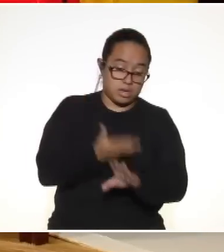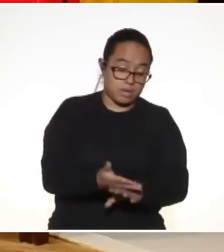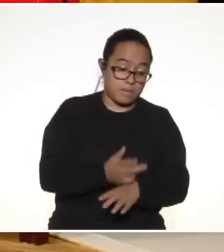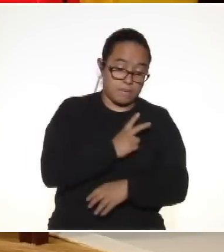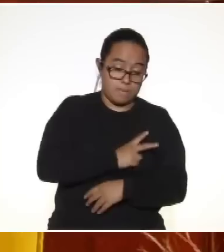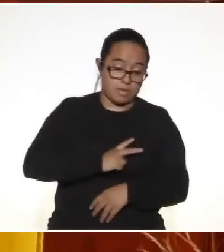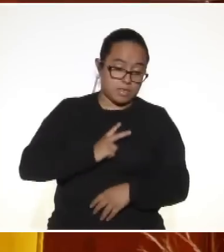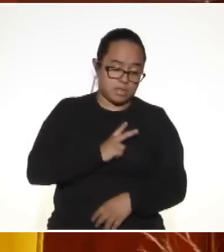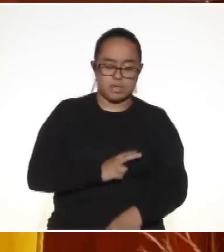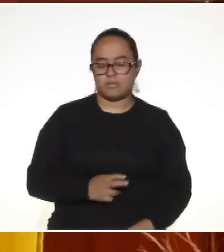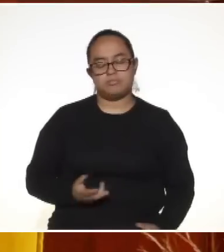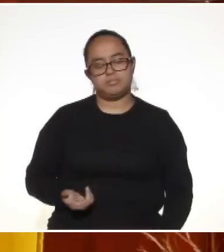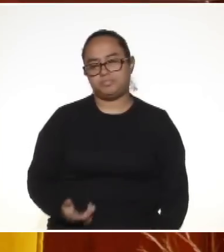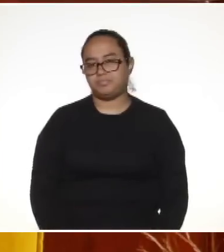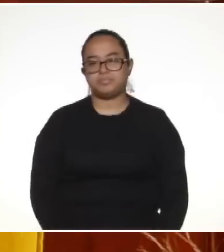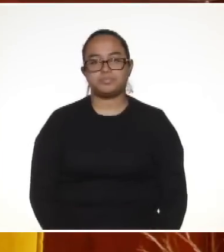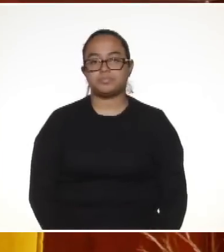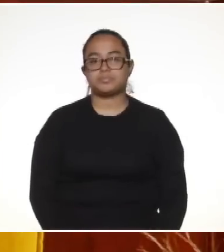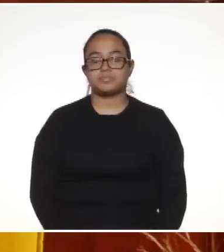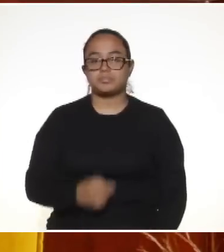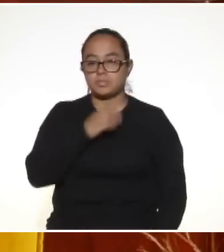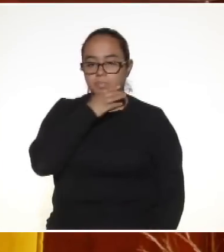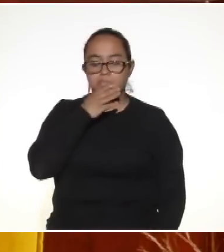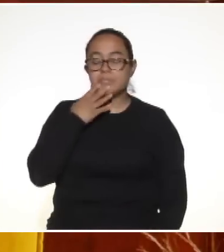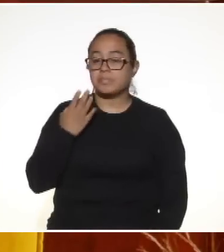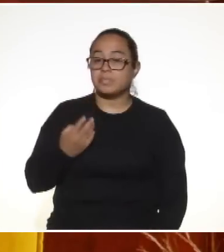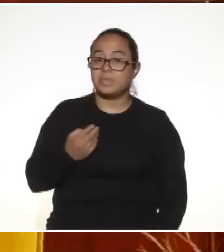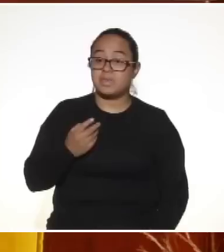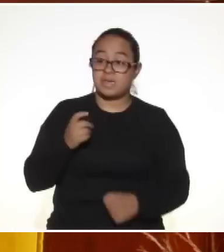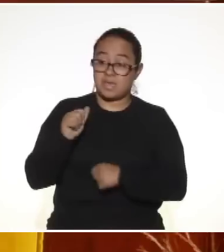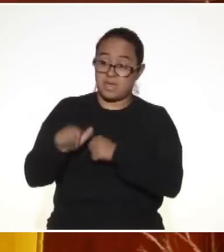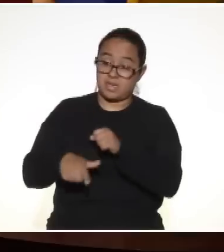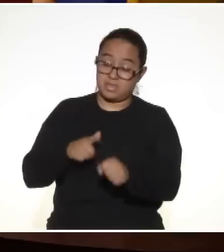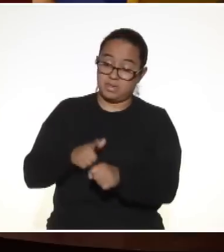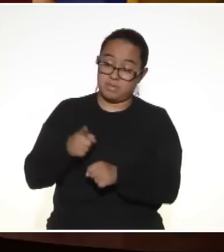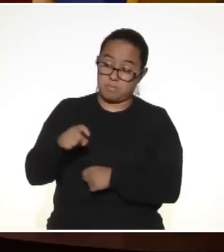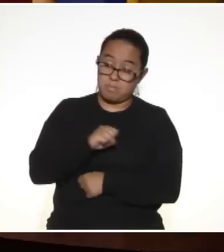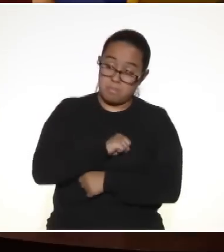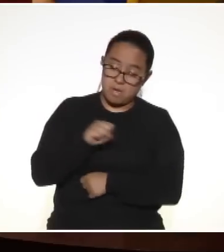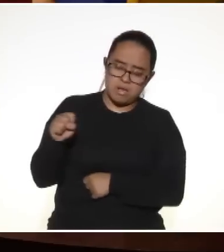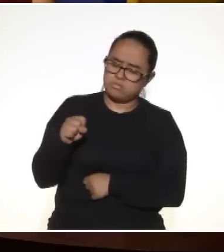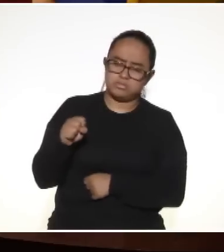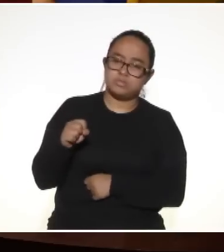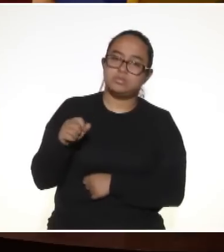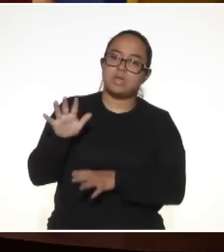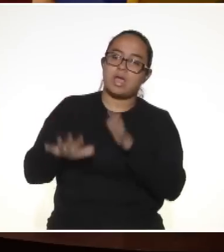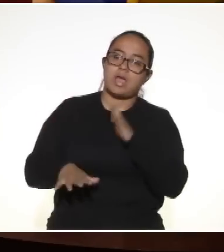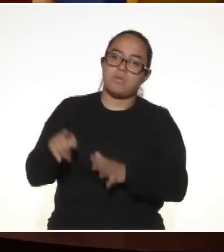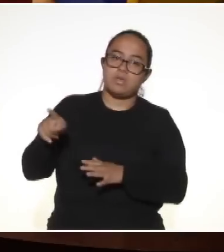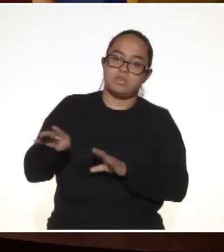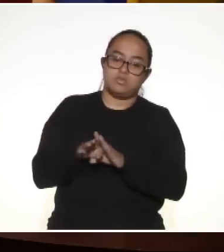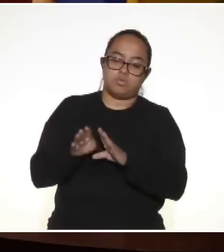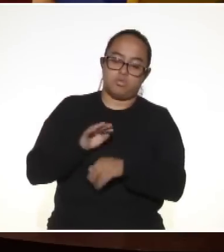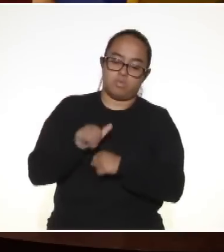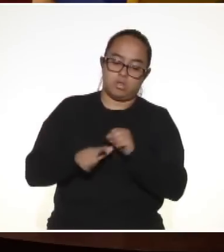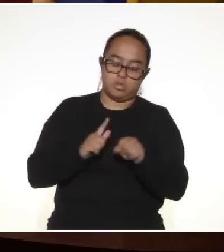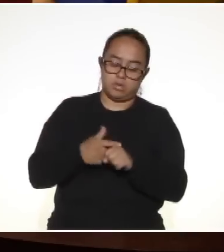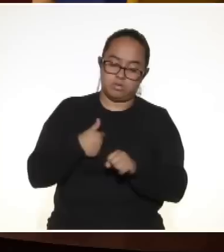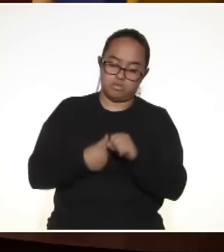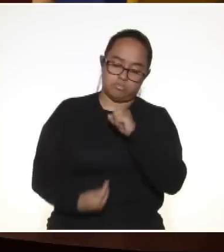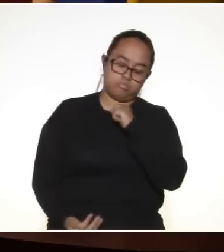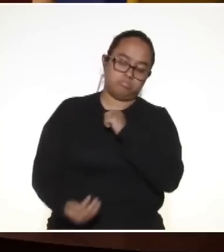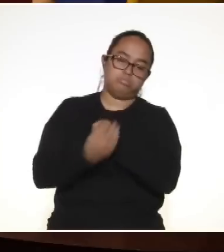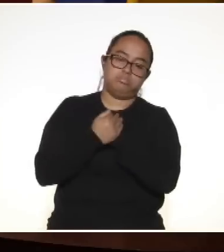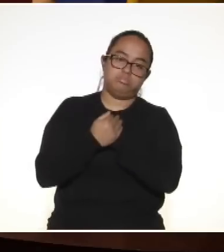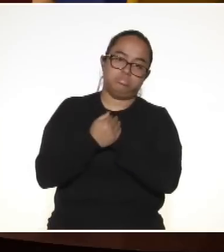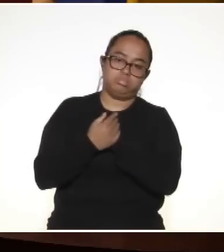su aguijón. Entonces eso de... Sí, casi ningún animal es mala onda. Siempre es por un encuentro de mala